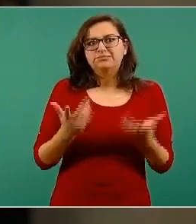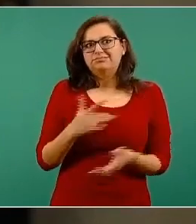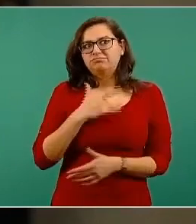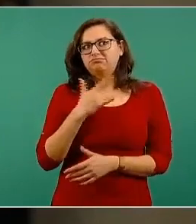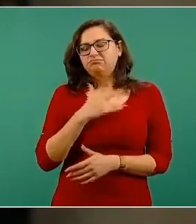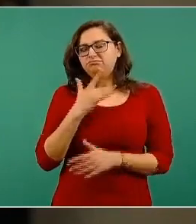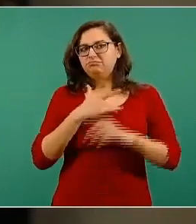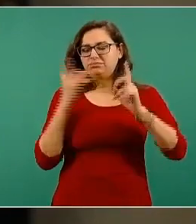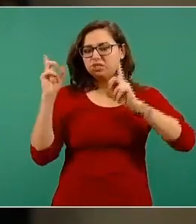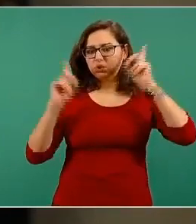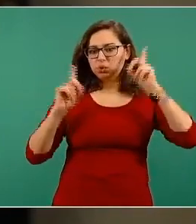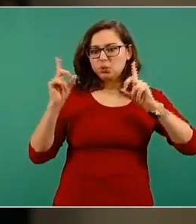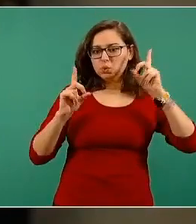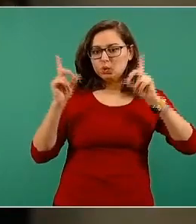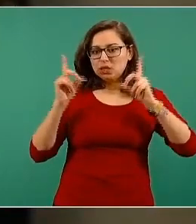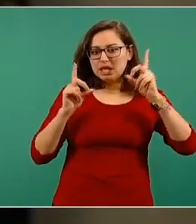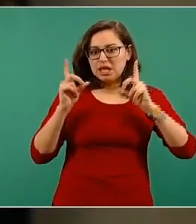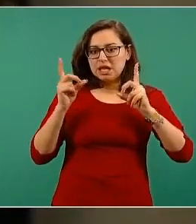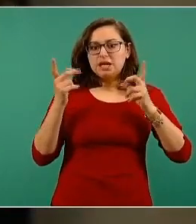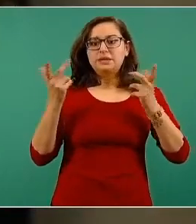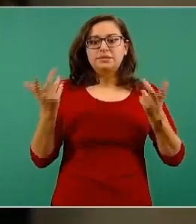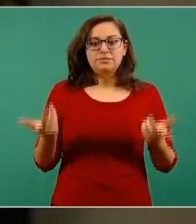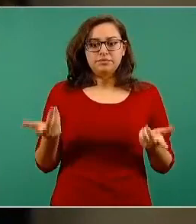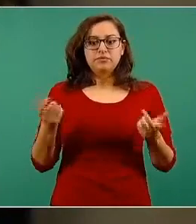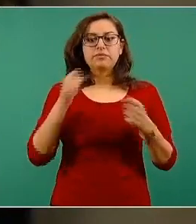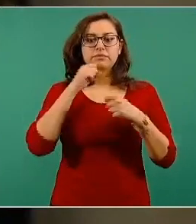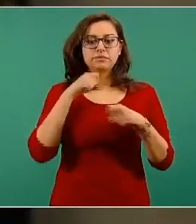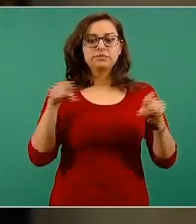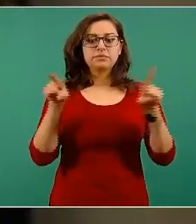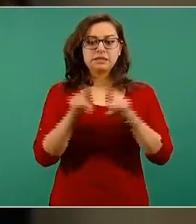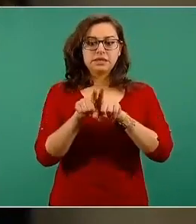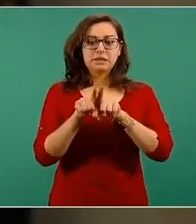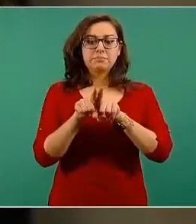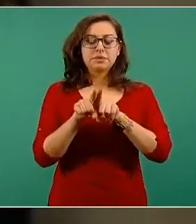ese detalle. Me preguntan acerca de ciertas